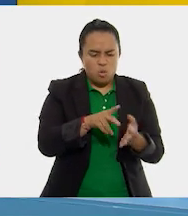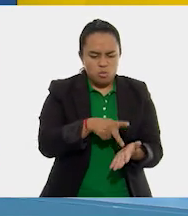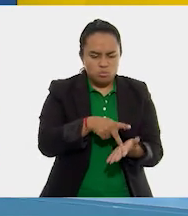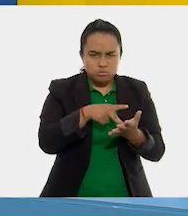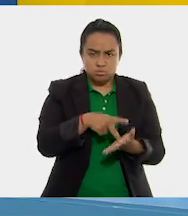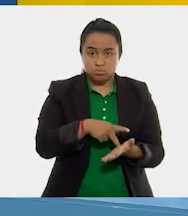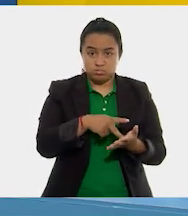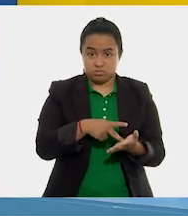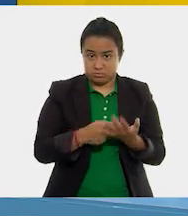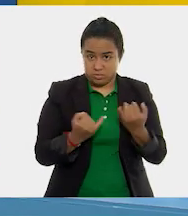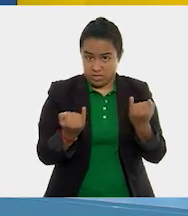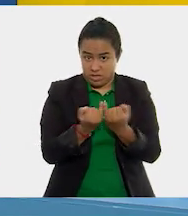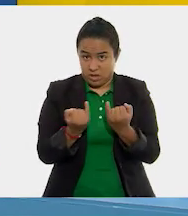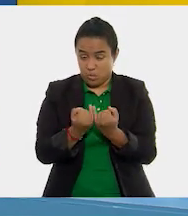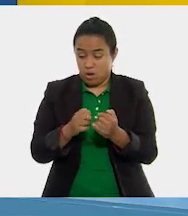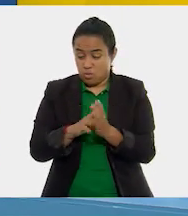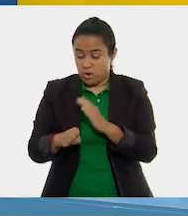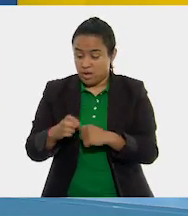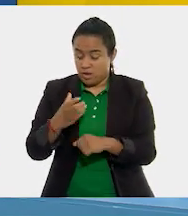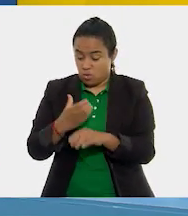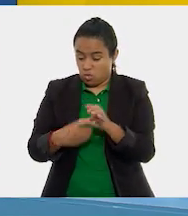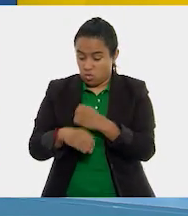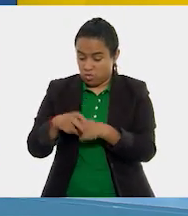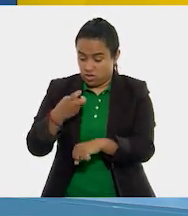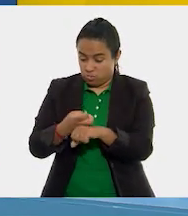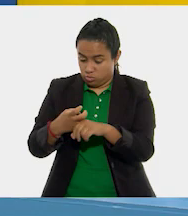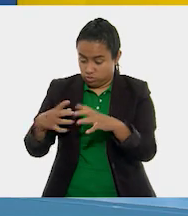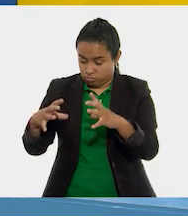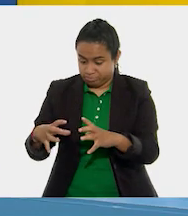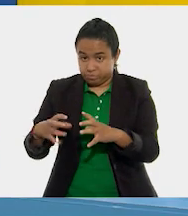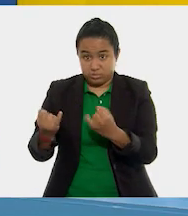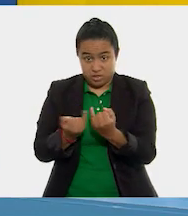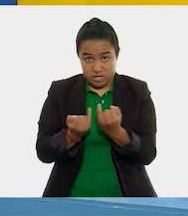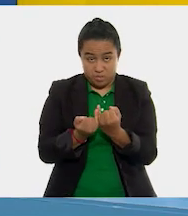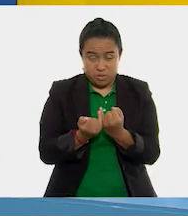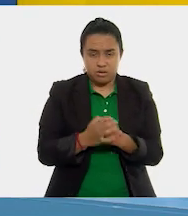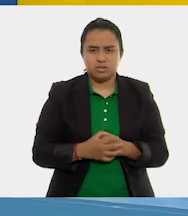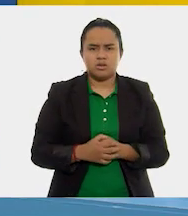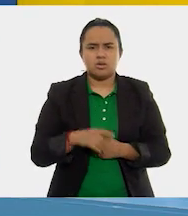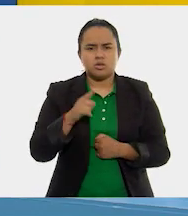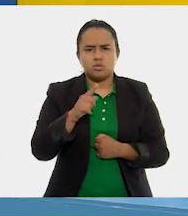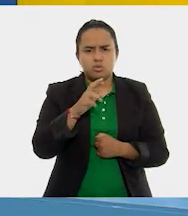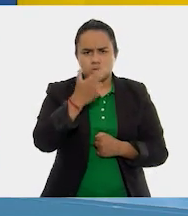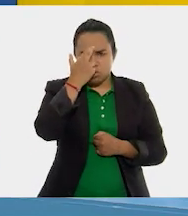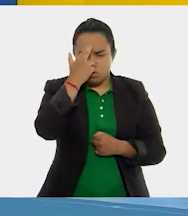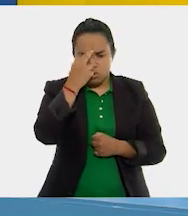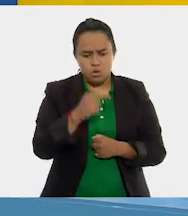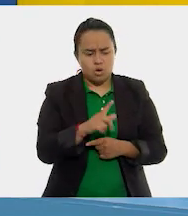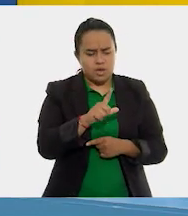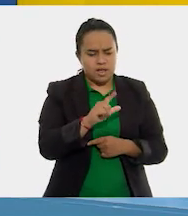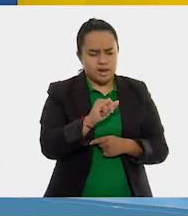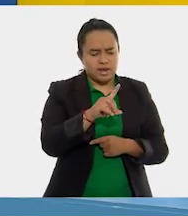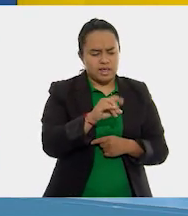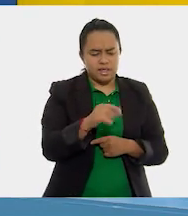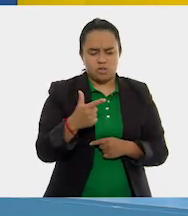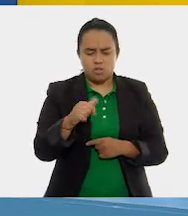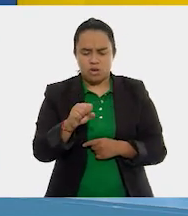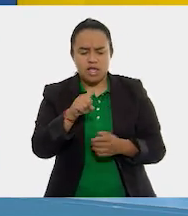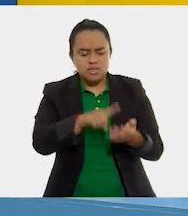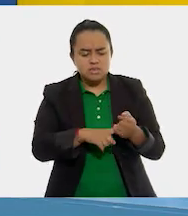hará de la misma forma que con los sólidos? ¿Recuerdas cuáles son las propiedades de los líquidos y de los